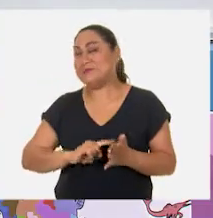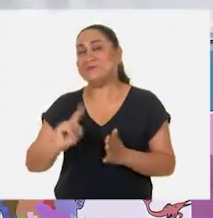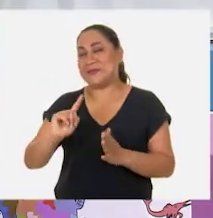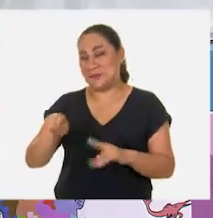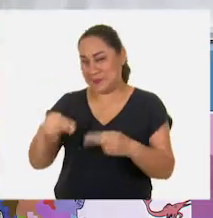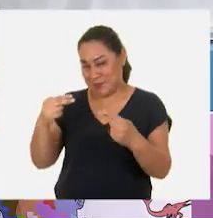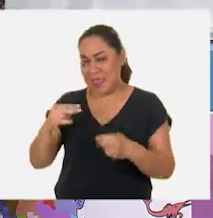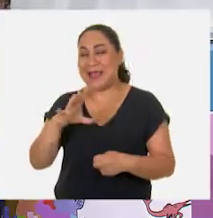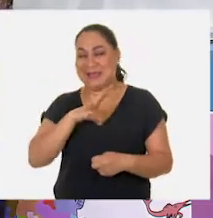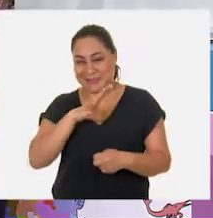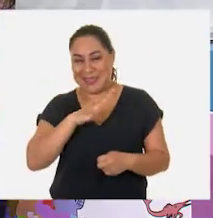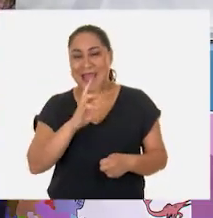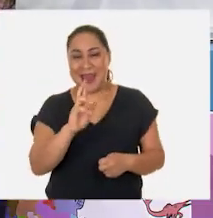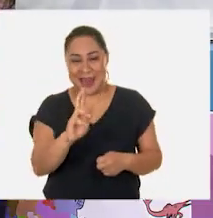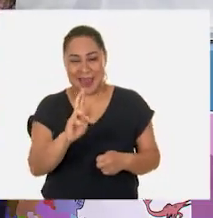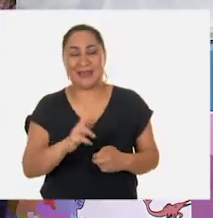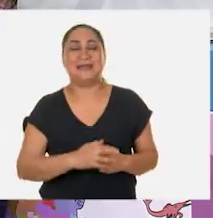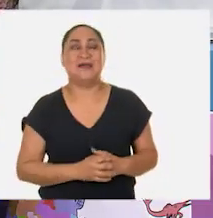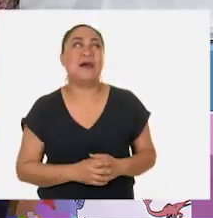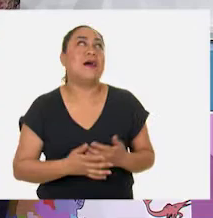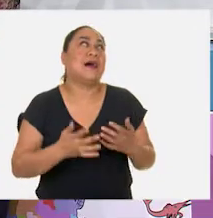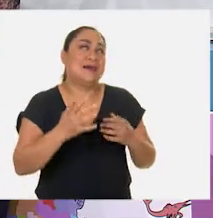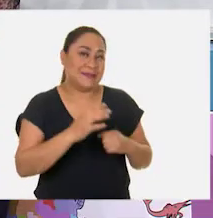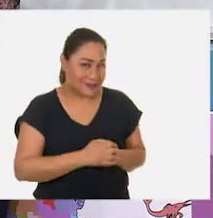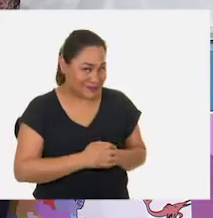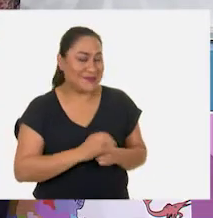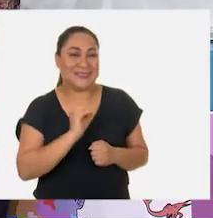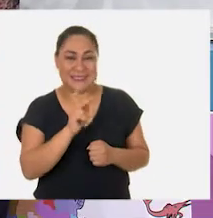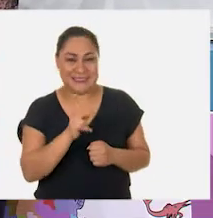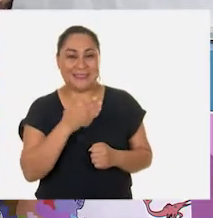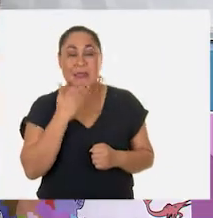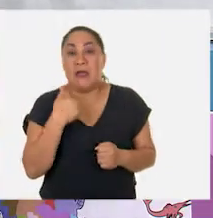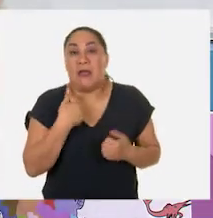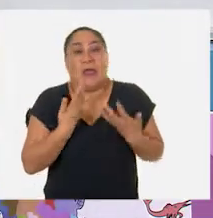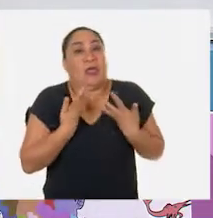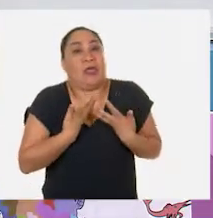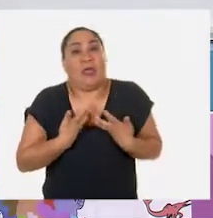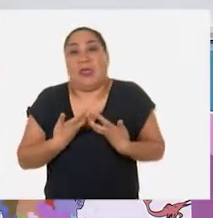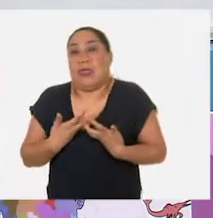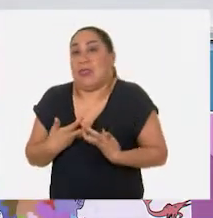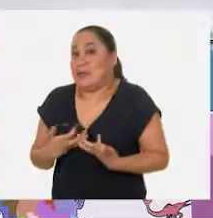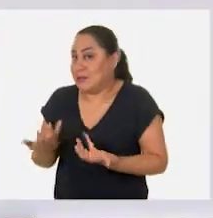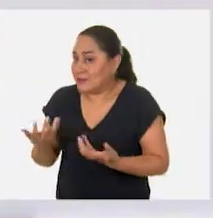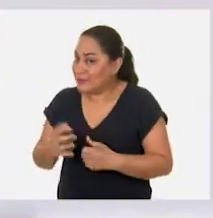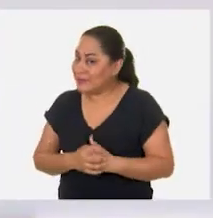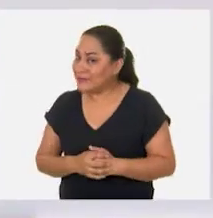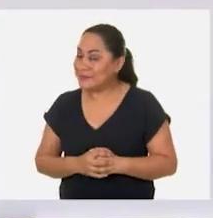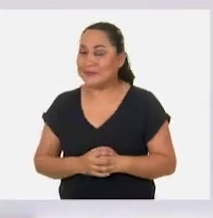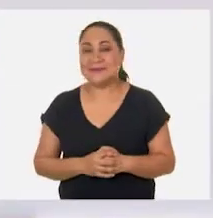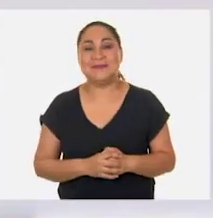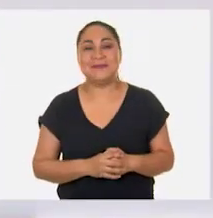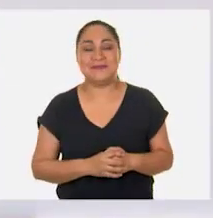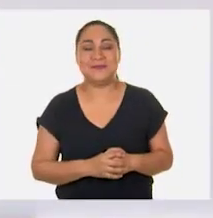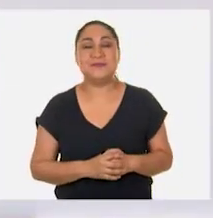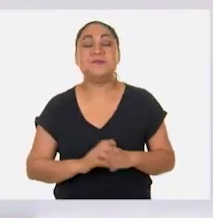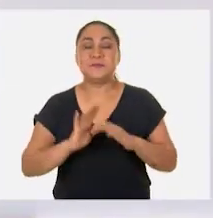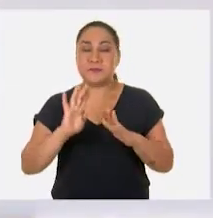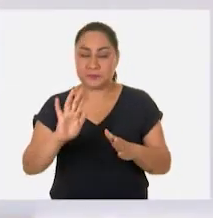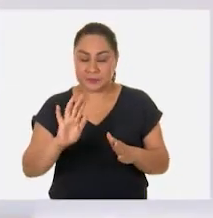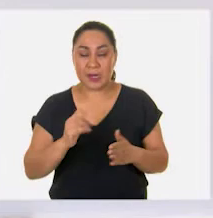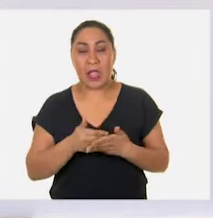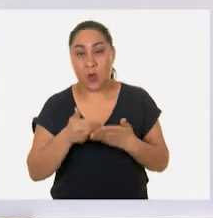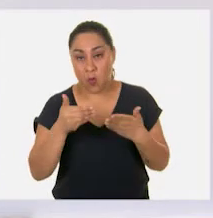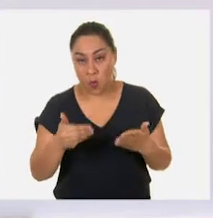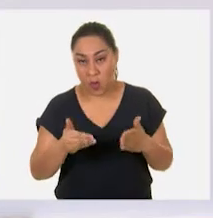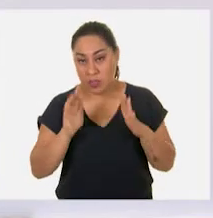Ah, perfecto, muy bien. Ya me había espantado, maestra. Muy bien, entonces, bueno, ya que